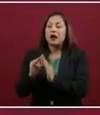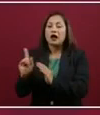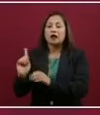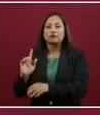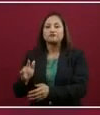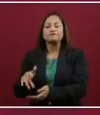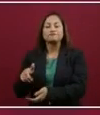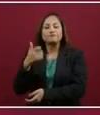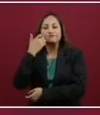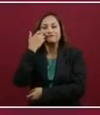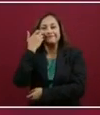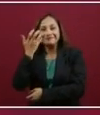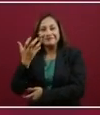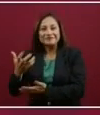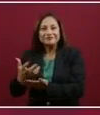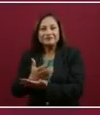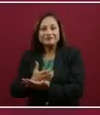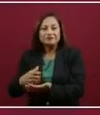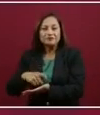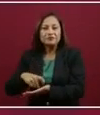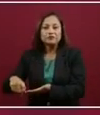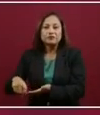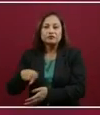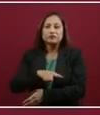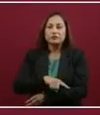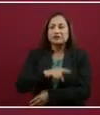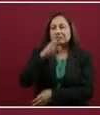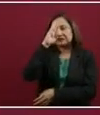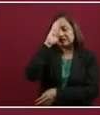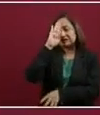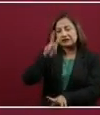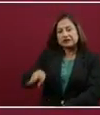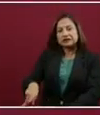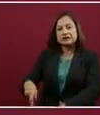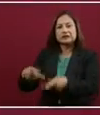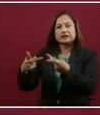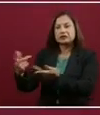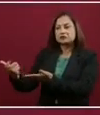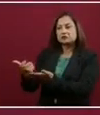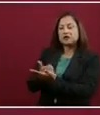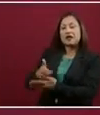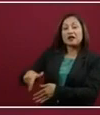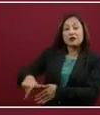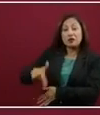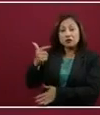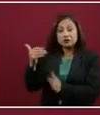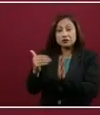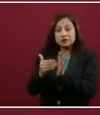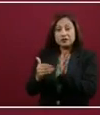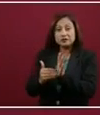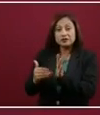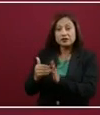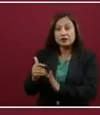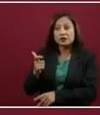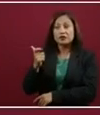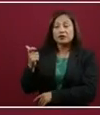12 mil millones de pesos y se decidió que no,